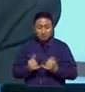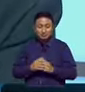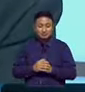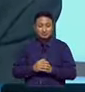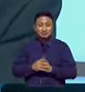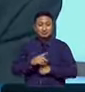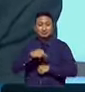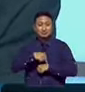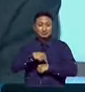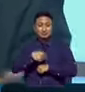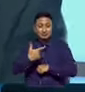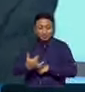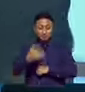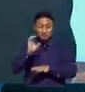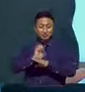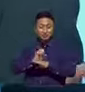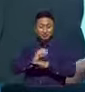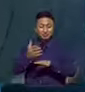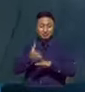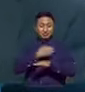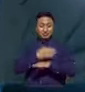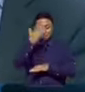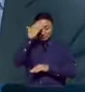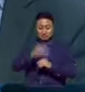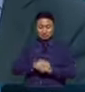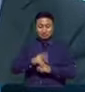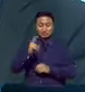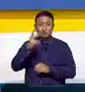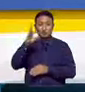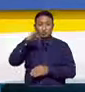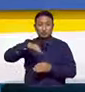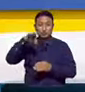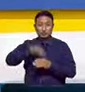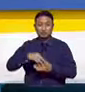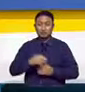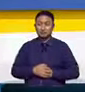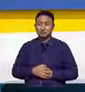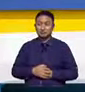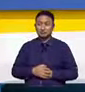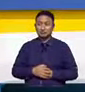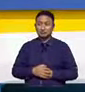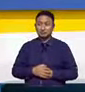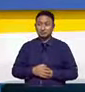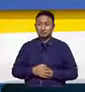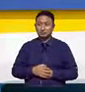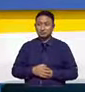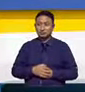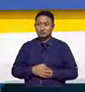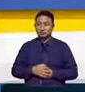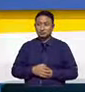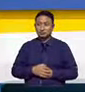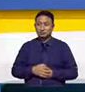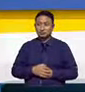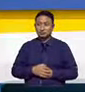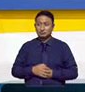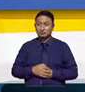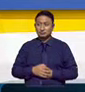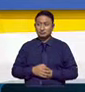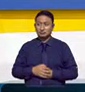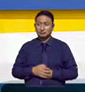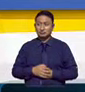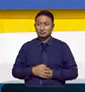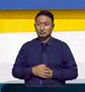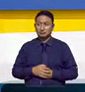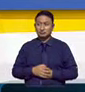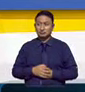está viviendo el país, antes de saber realmente si va a haber o no segunda vuelta. ¿Tú ves una justicia, vamos a usar el sentido figurado, porque se usó con otro